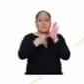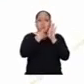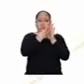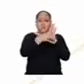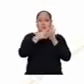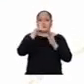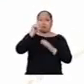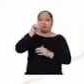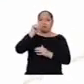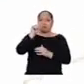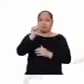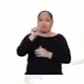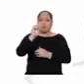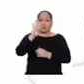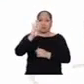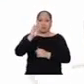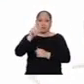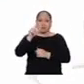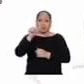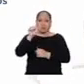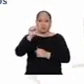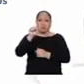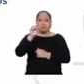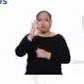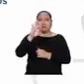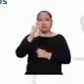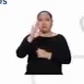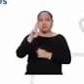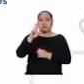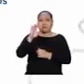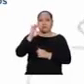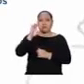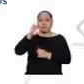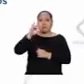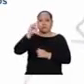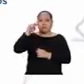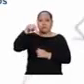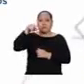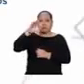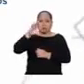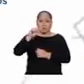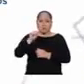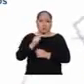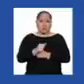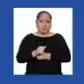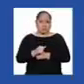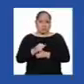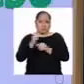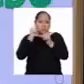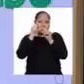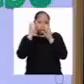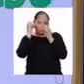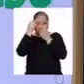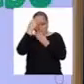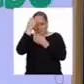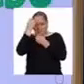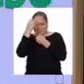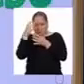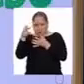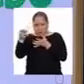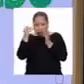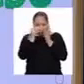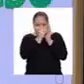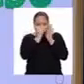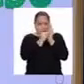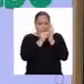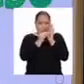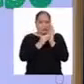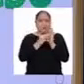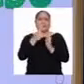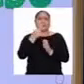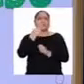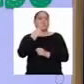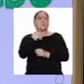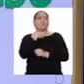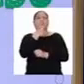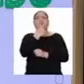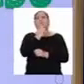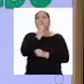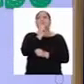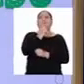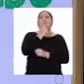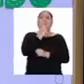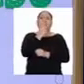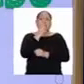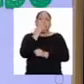frecuencias para datos agrupados y no agrupados. A mí se me han estado